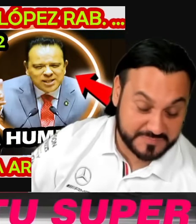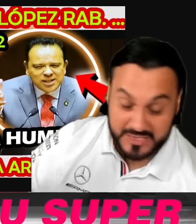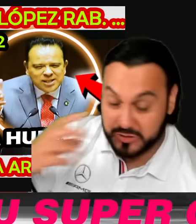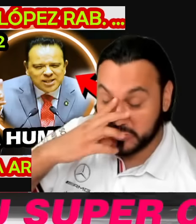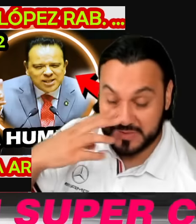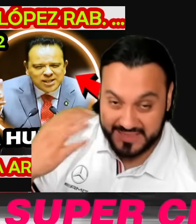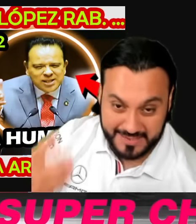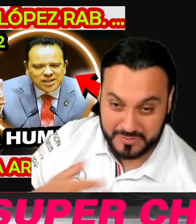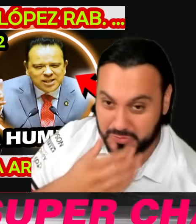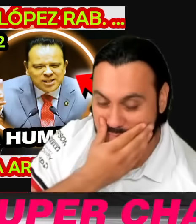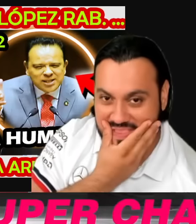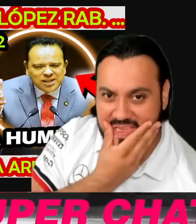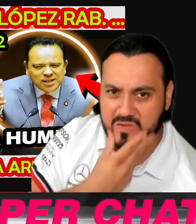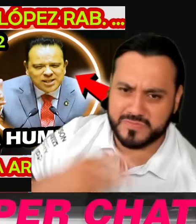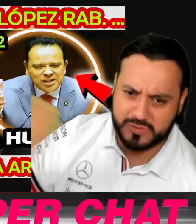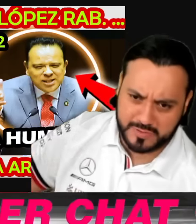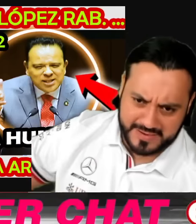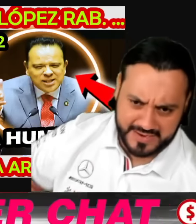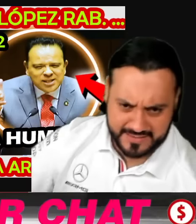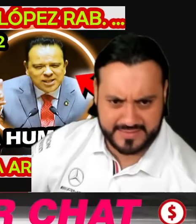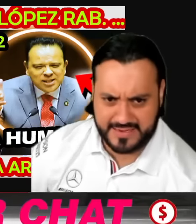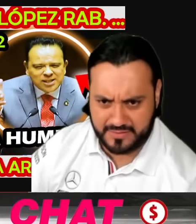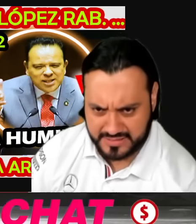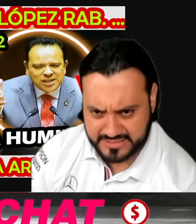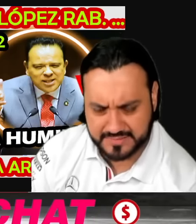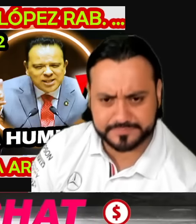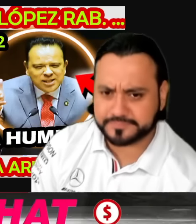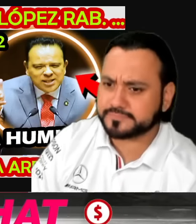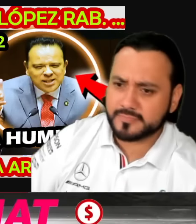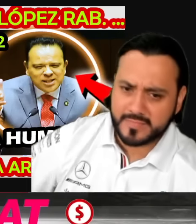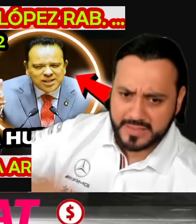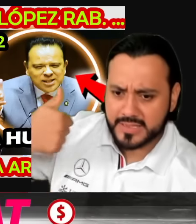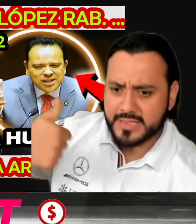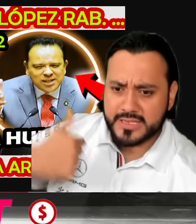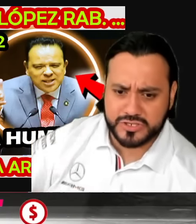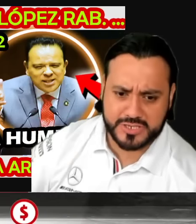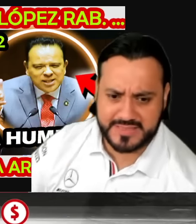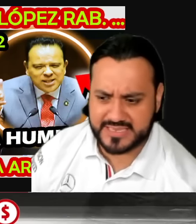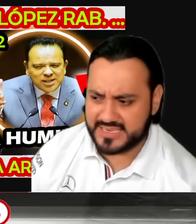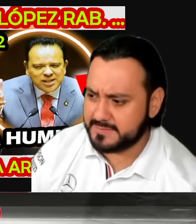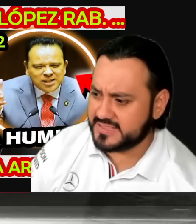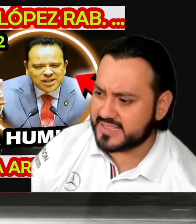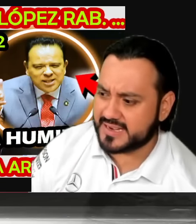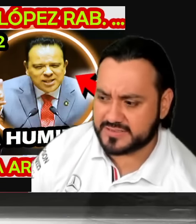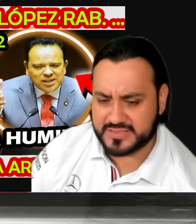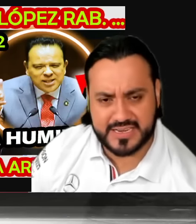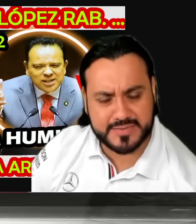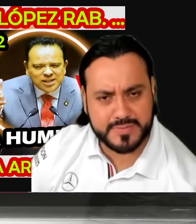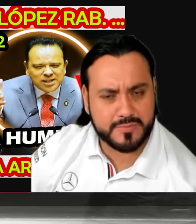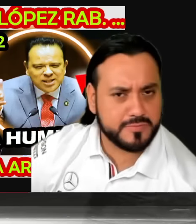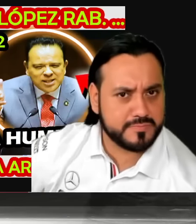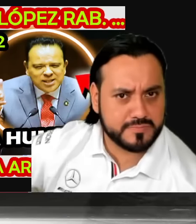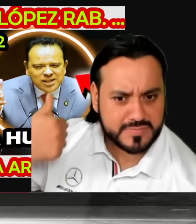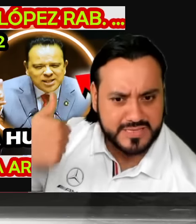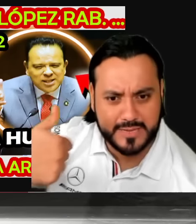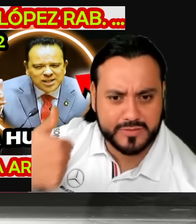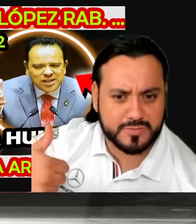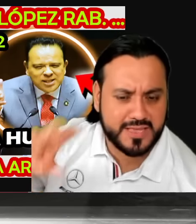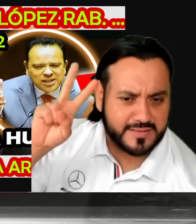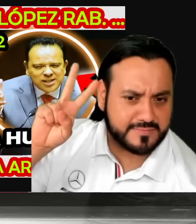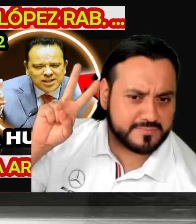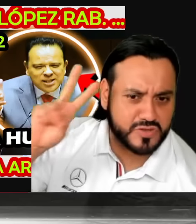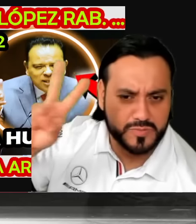piensas al respecto? Déjame tu comentario. De igual manera, déjalo en el chat. Suscríbete a este canal, benditas redes sociales en vivo.